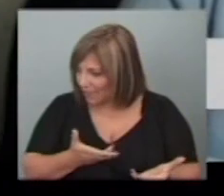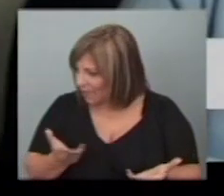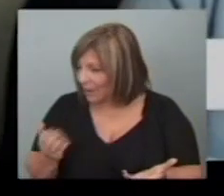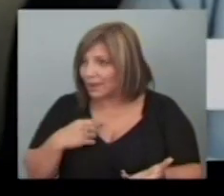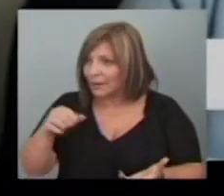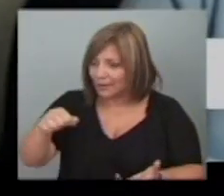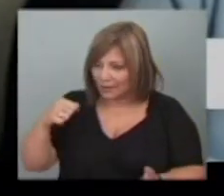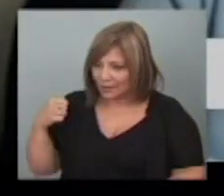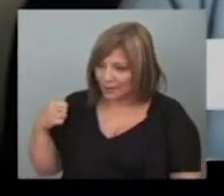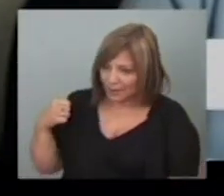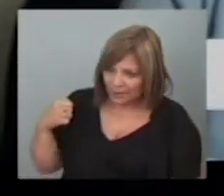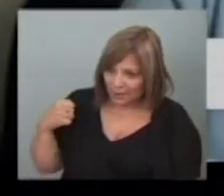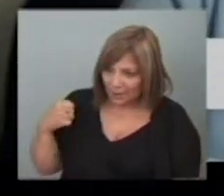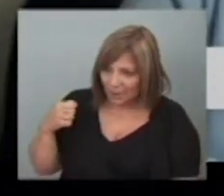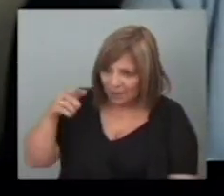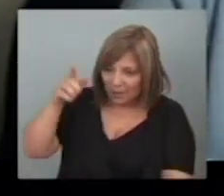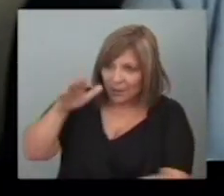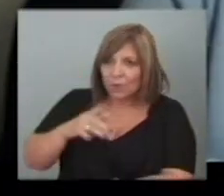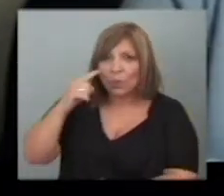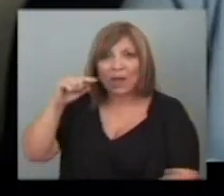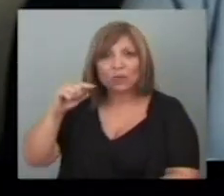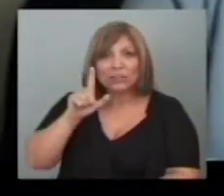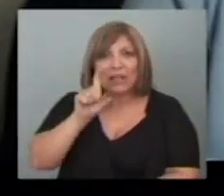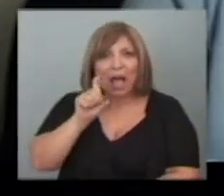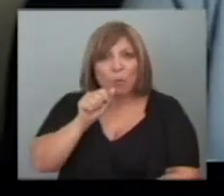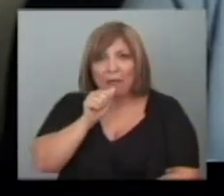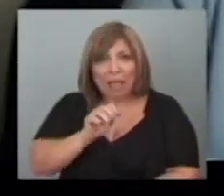la heladera y lo único que tenía dentro de la heladera era una botella de agua.